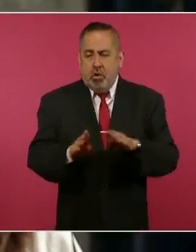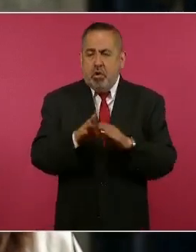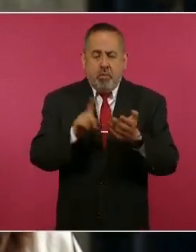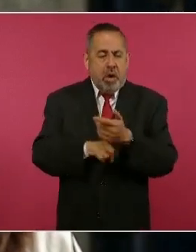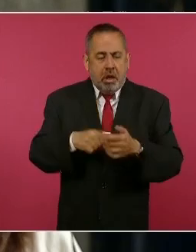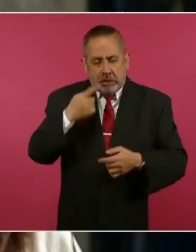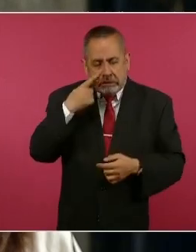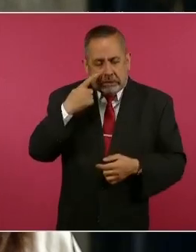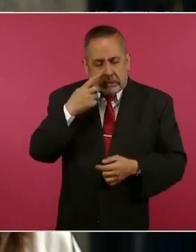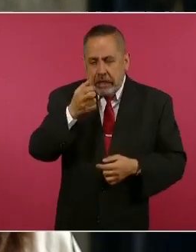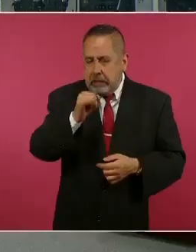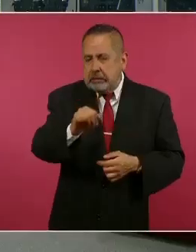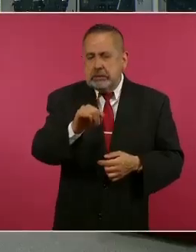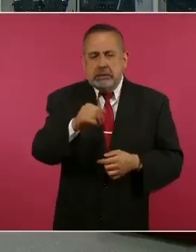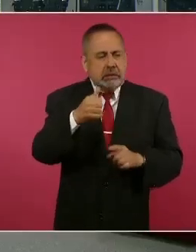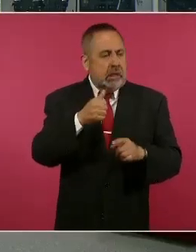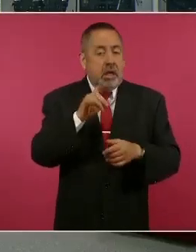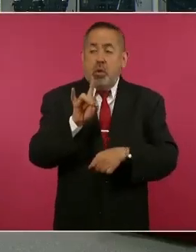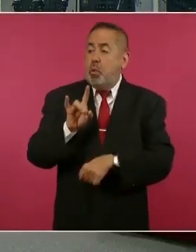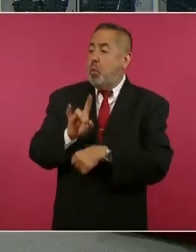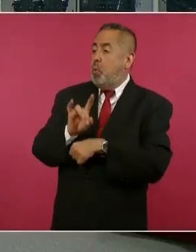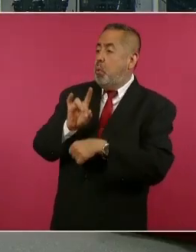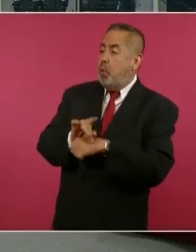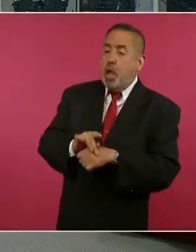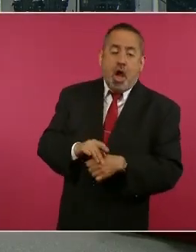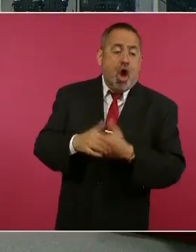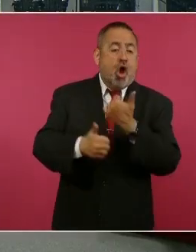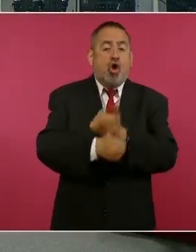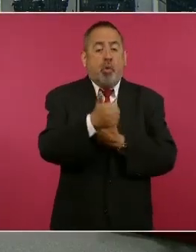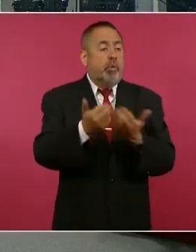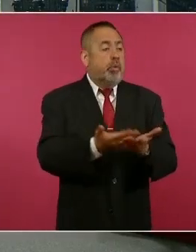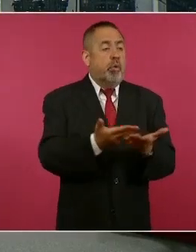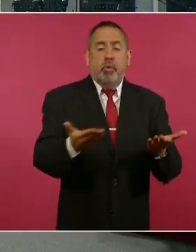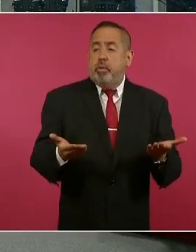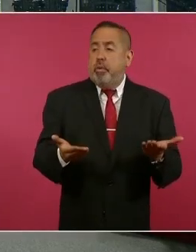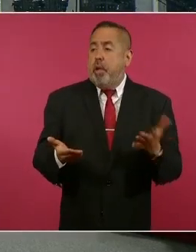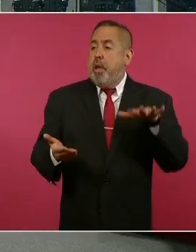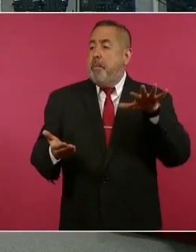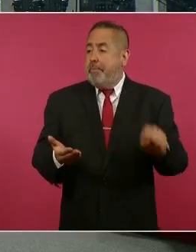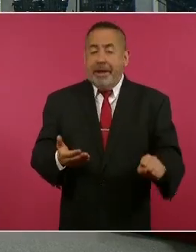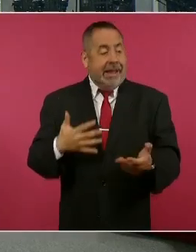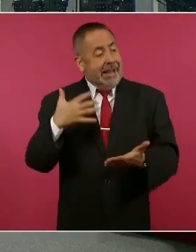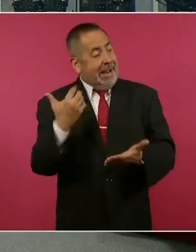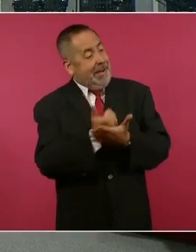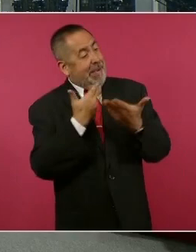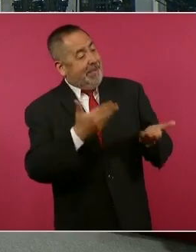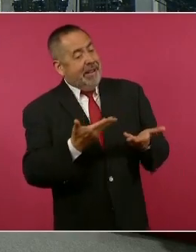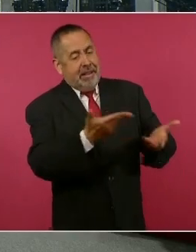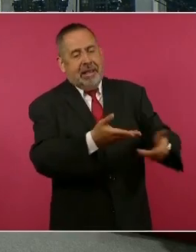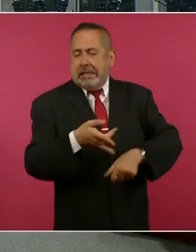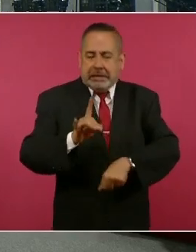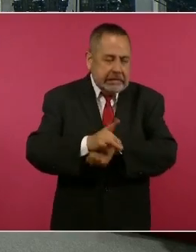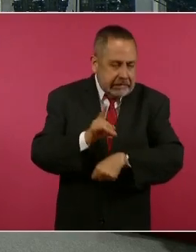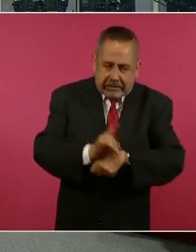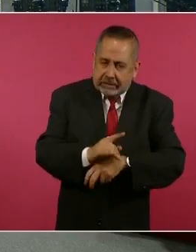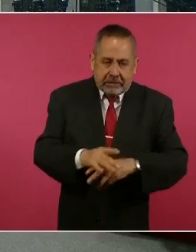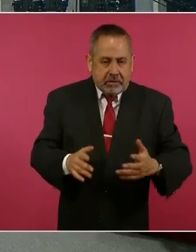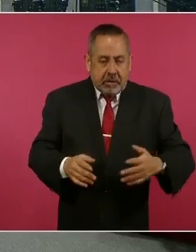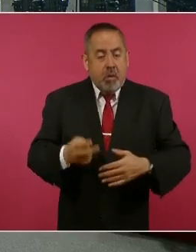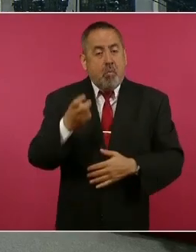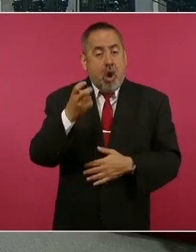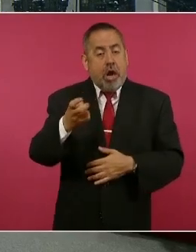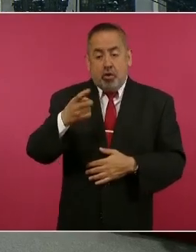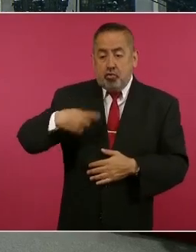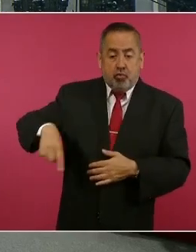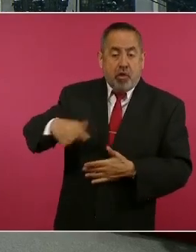modus operandi que simula la licitación pública. Y bueno, debido a esto,